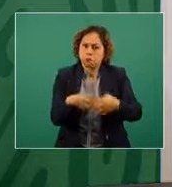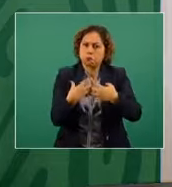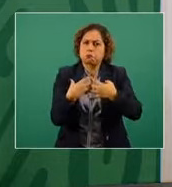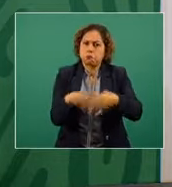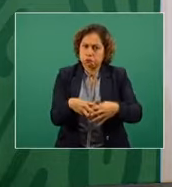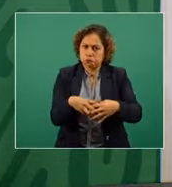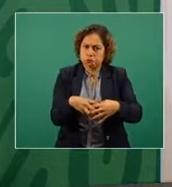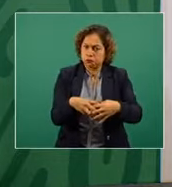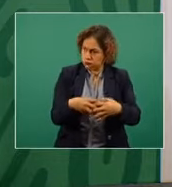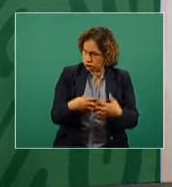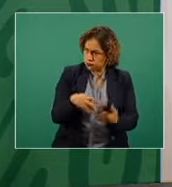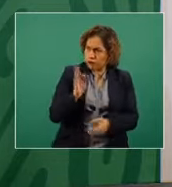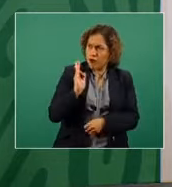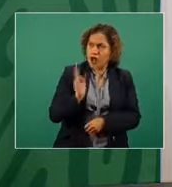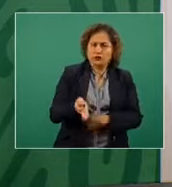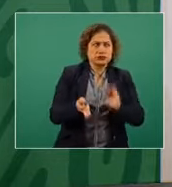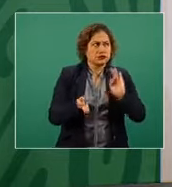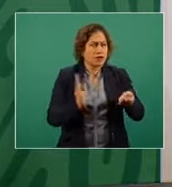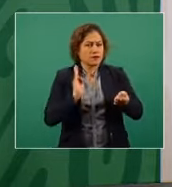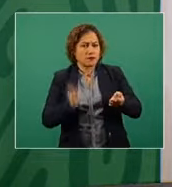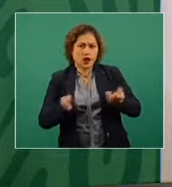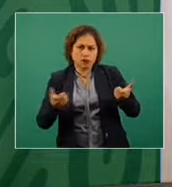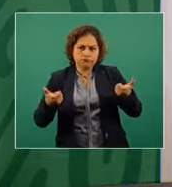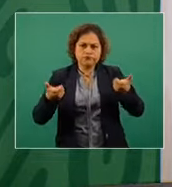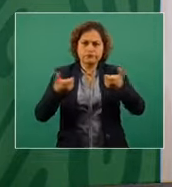un socio extranjero.